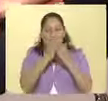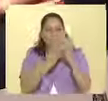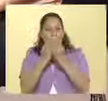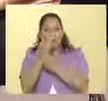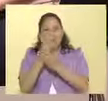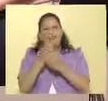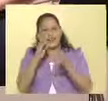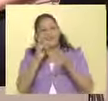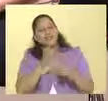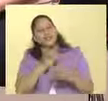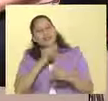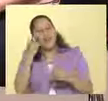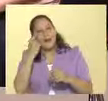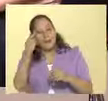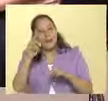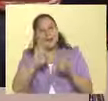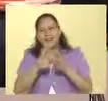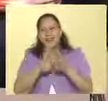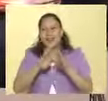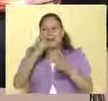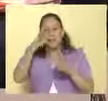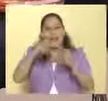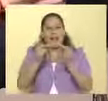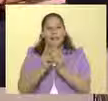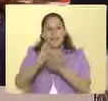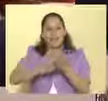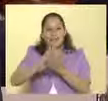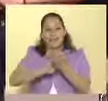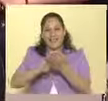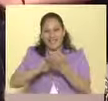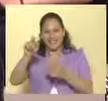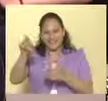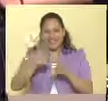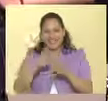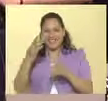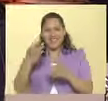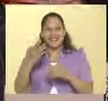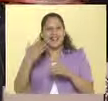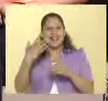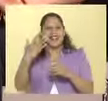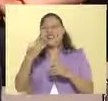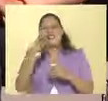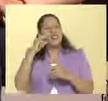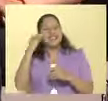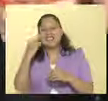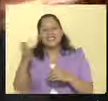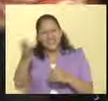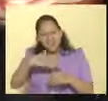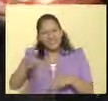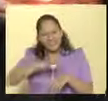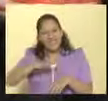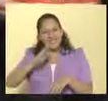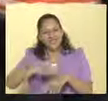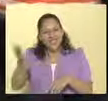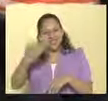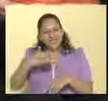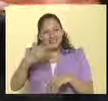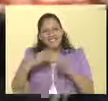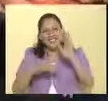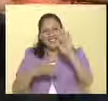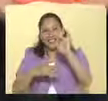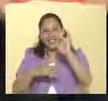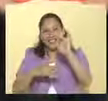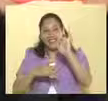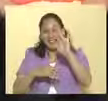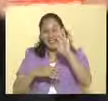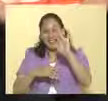Nada más enseña. Chequen la para mano. lavar los Chequen la mano de esta mujer. No entras. No se ve. Vas acá, Carla, acá. No Ahí, sé ve si- esa